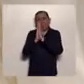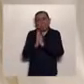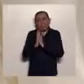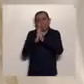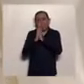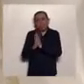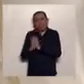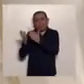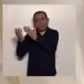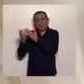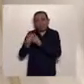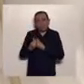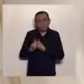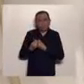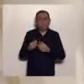de